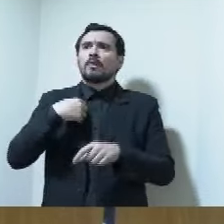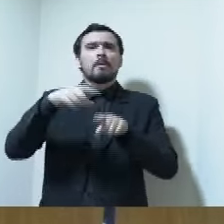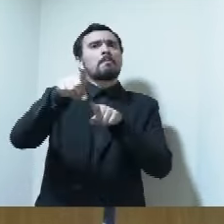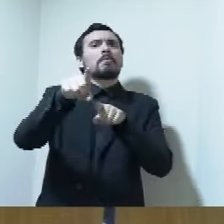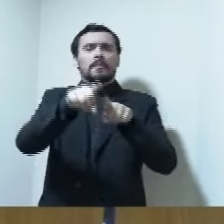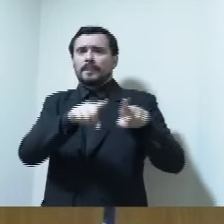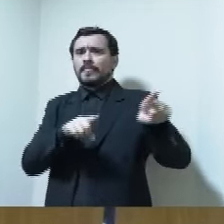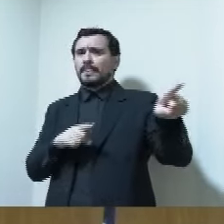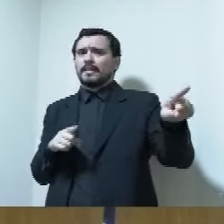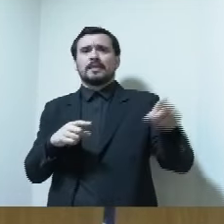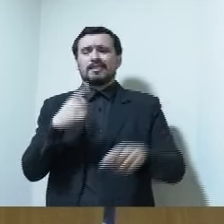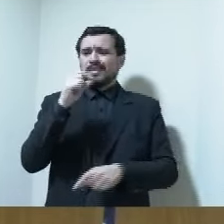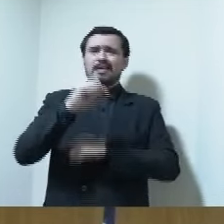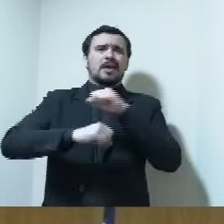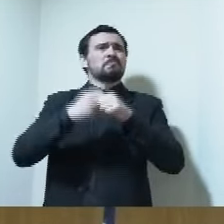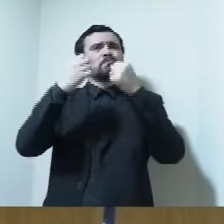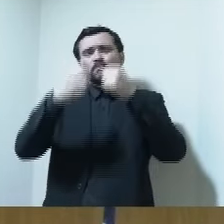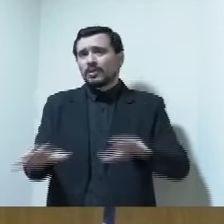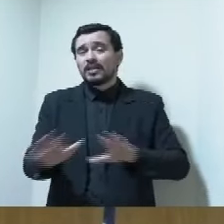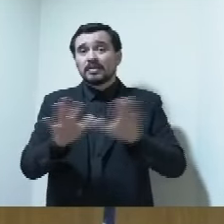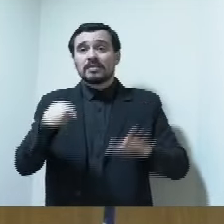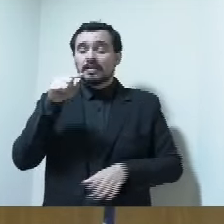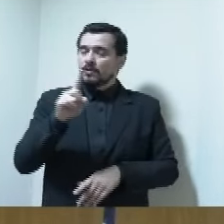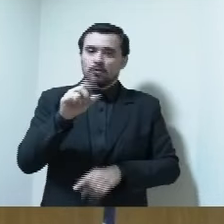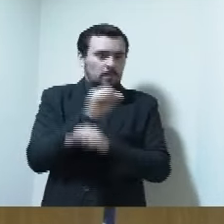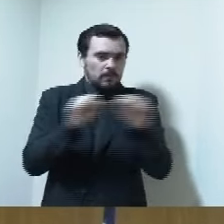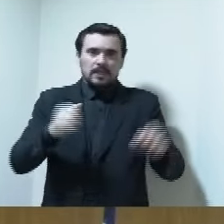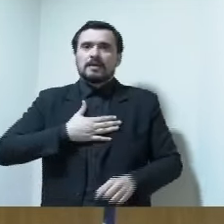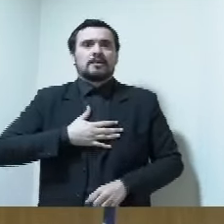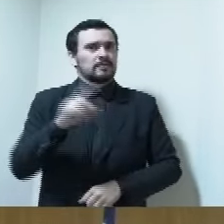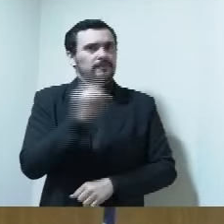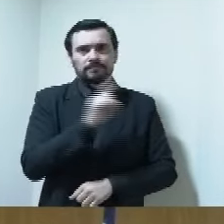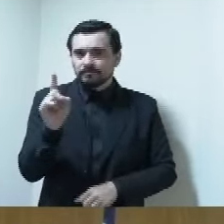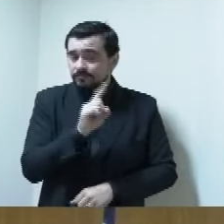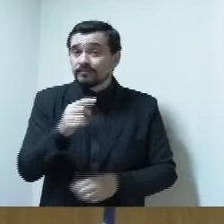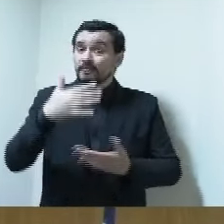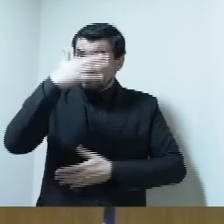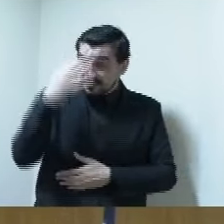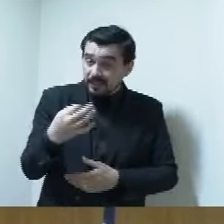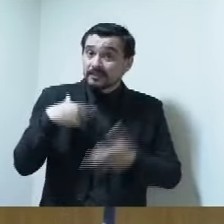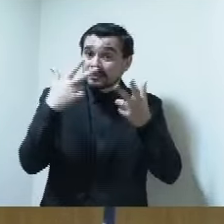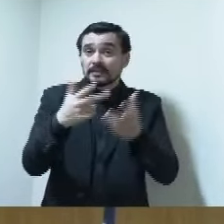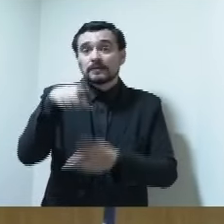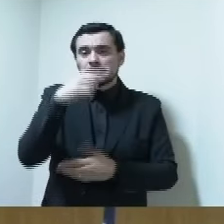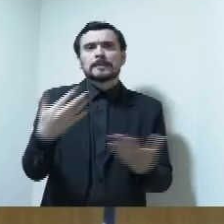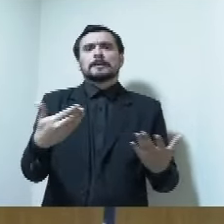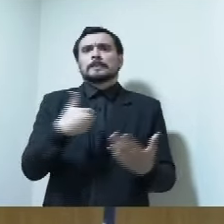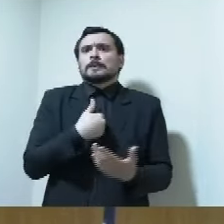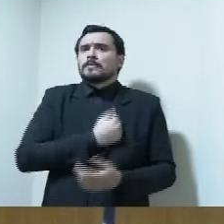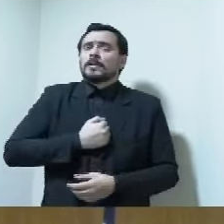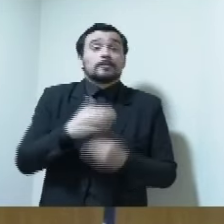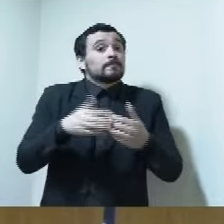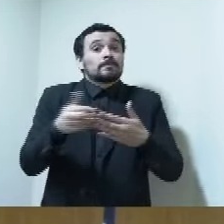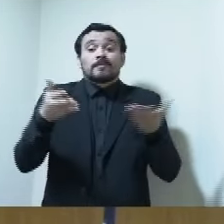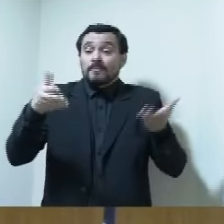mucho, décadas incluso, y eso es algo que ya no lo podemos permitir. Duele decirlo, pero hay que decirlo. Este es el